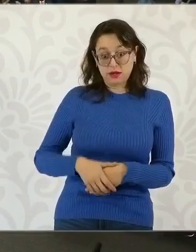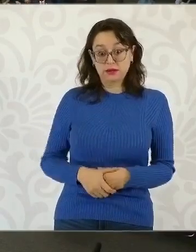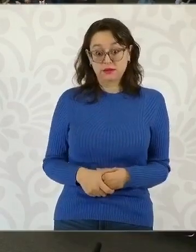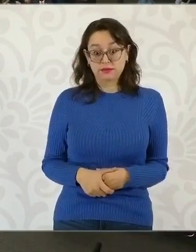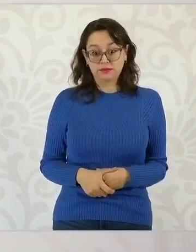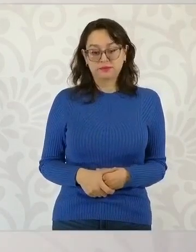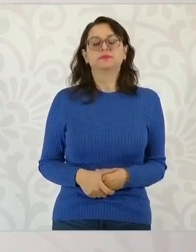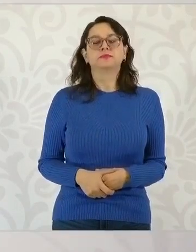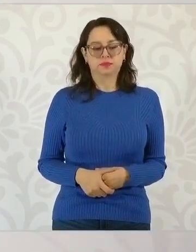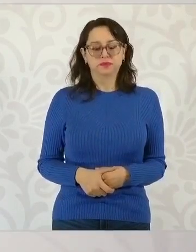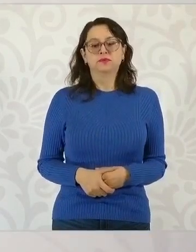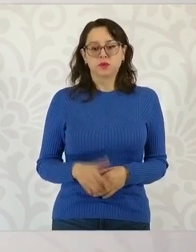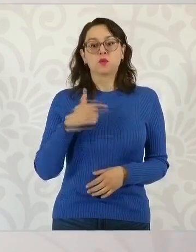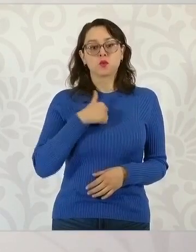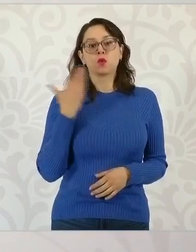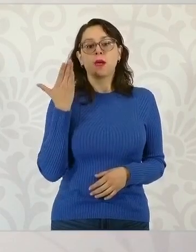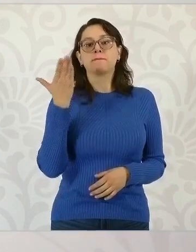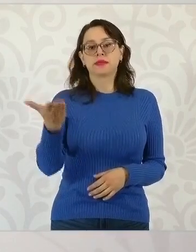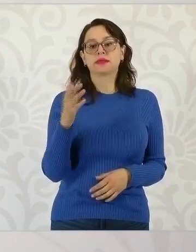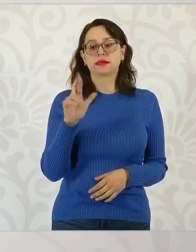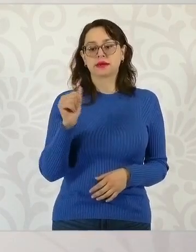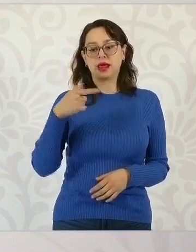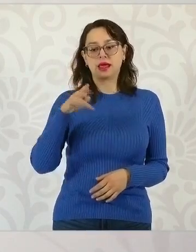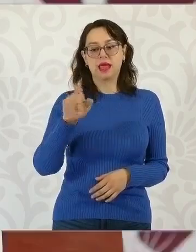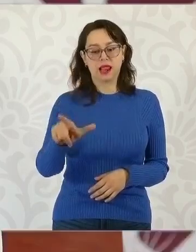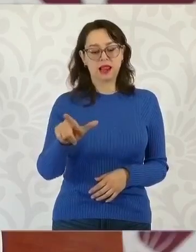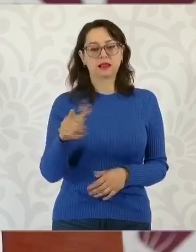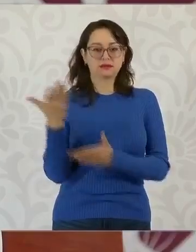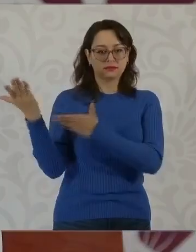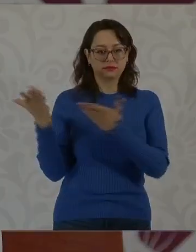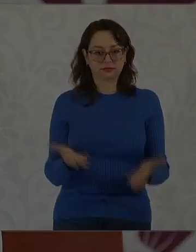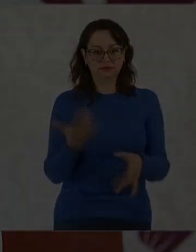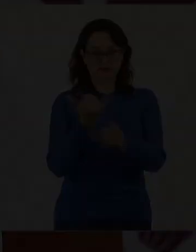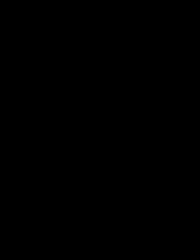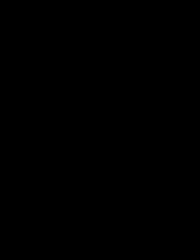presidente. Sí, con gusto le pedimos a Raquel Buenrostro que venga para que informe.